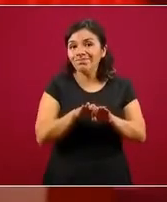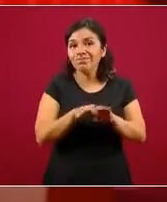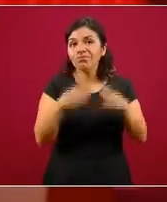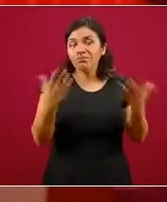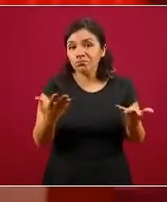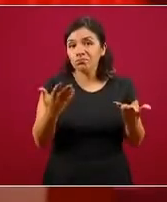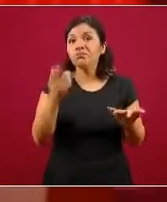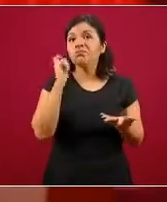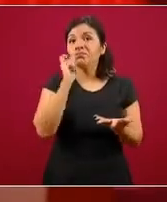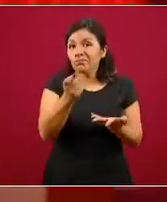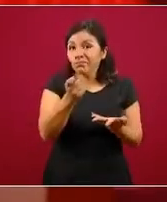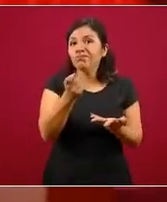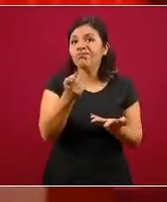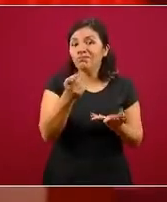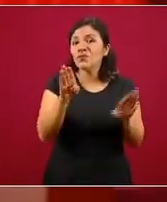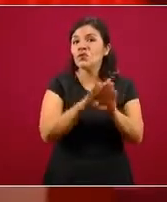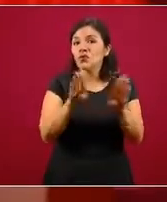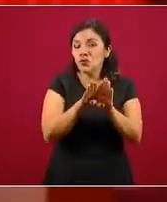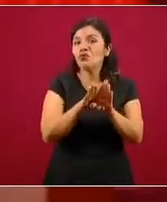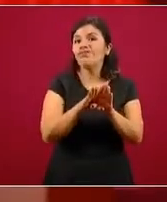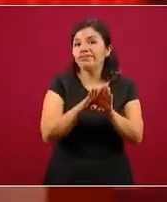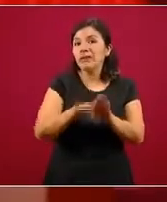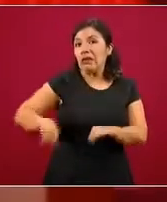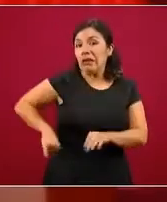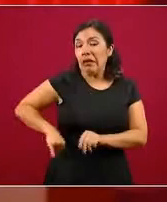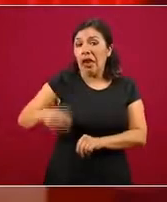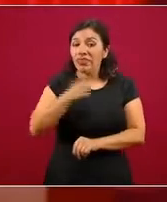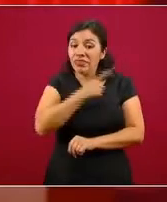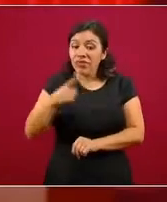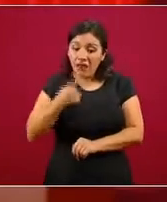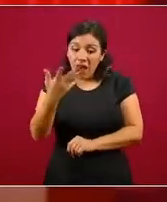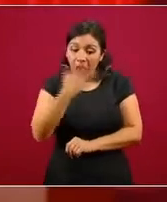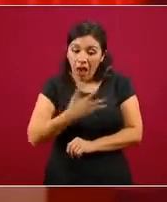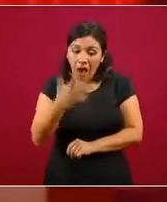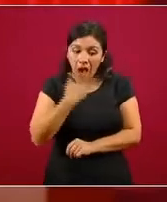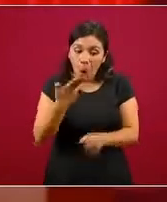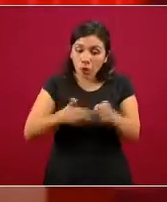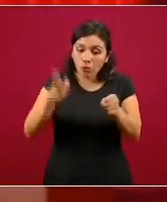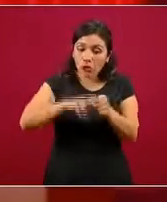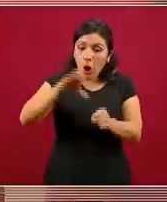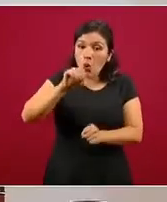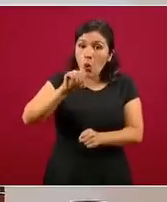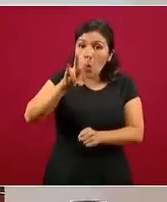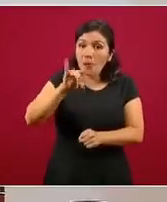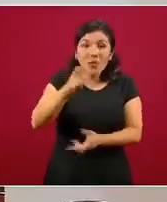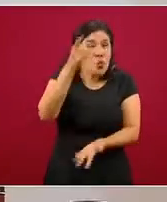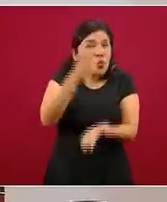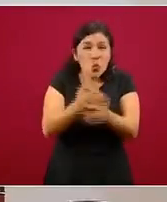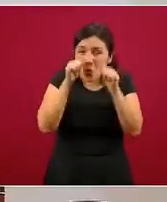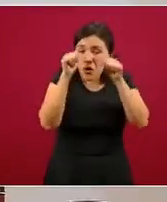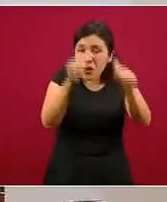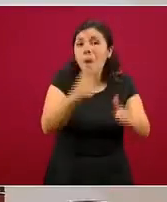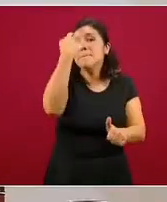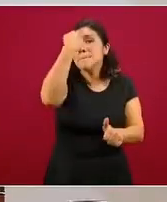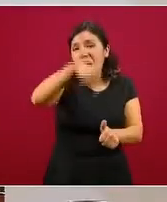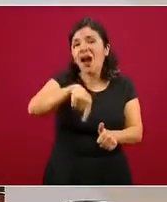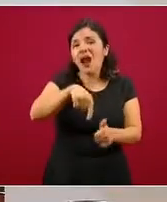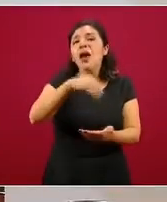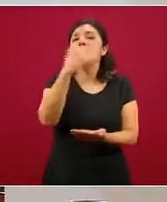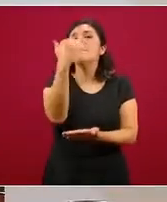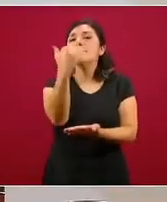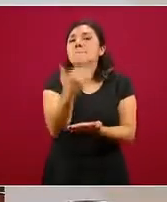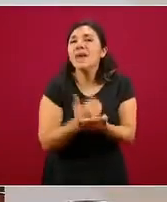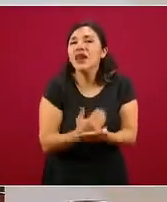por lo que es relevante tener hospitales COVID exclusivos es para disminuir el riesgo